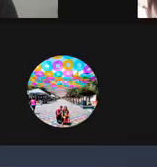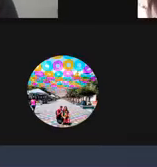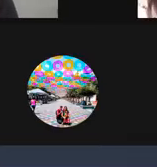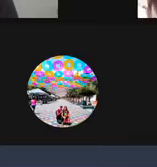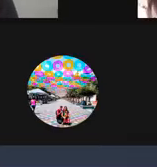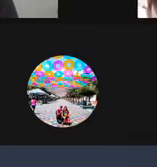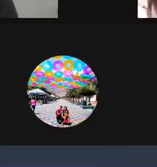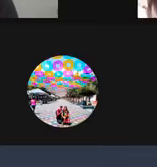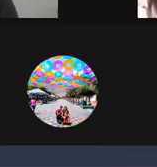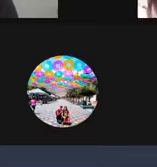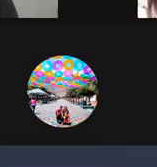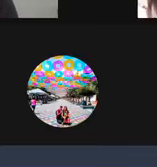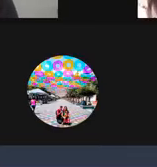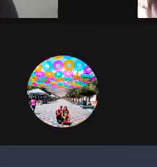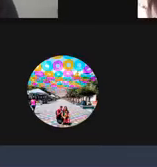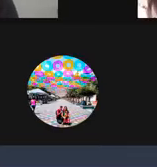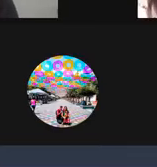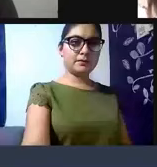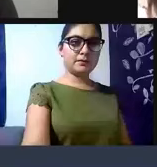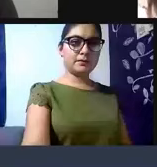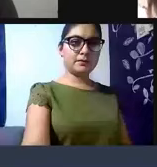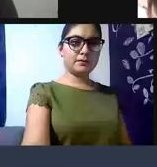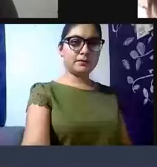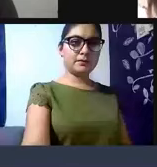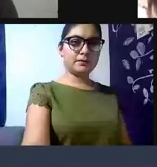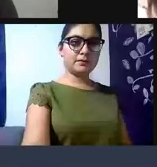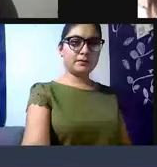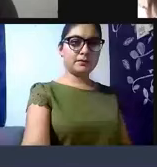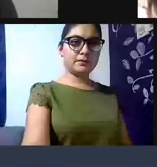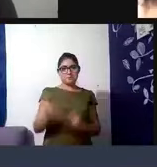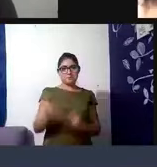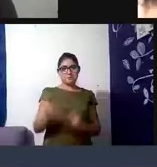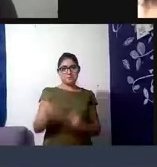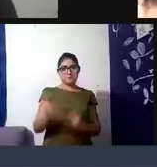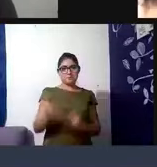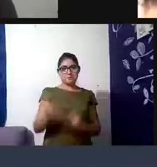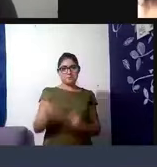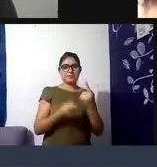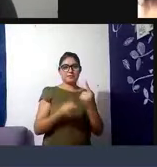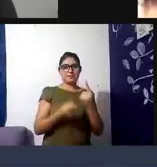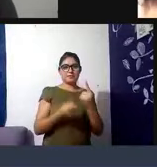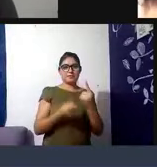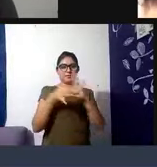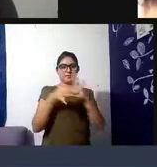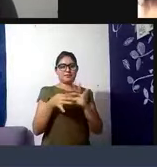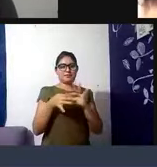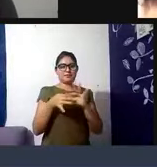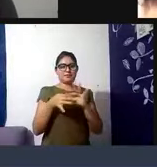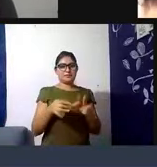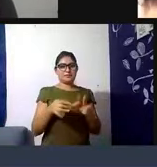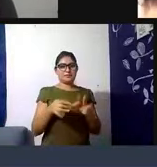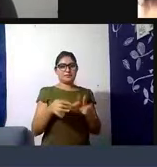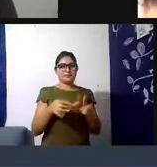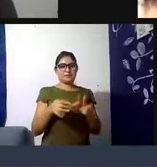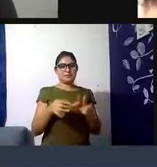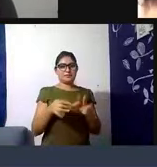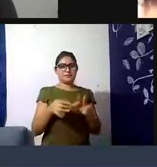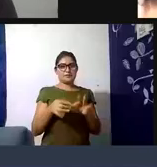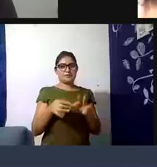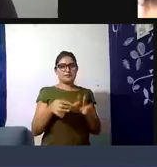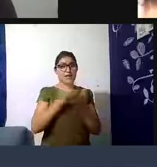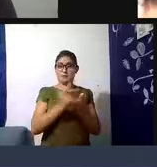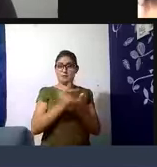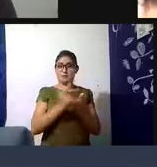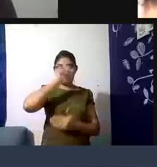pregunta. Te dicen buenísimo el libro. Gracias, Anabel. Te dice buenísimo el libro